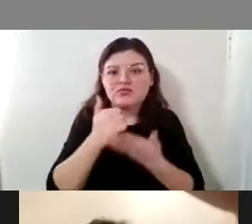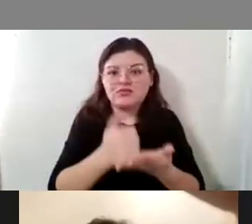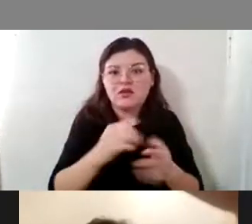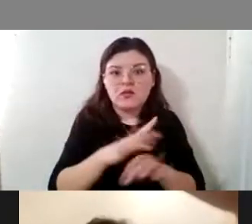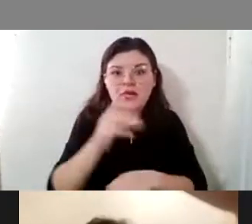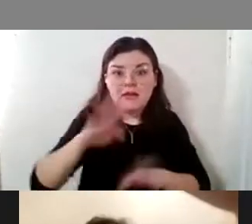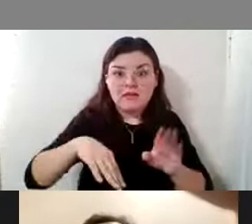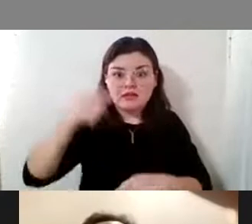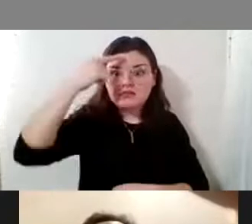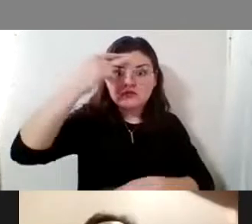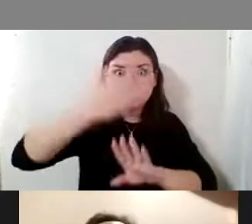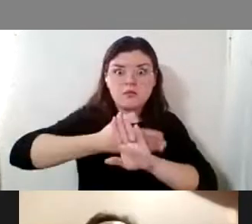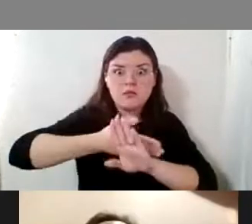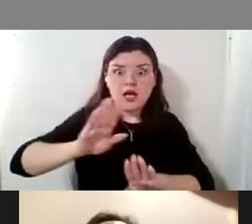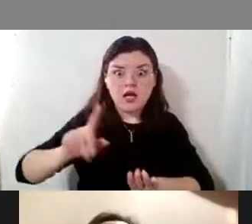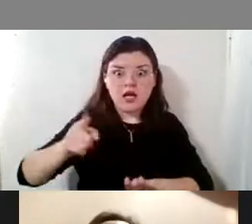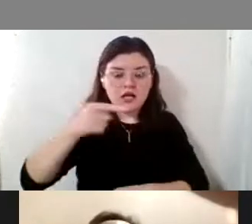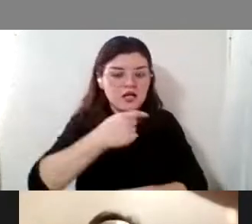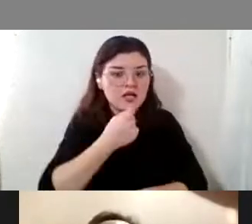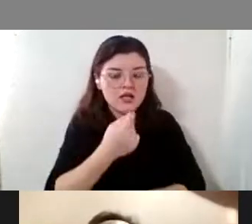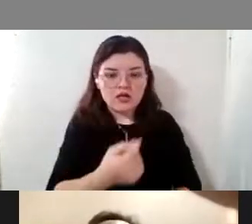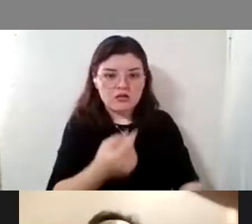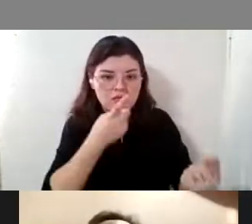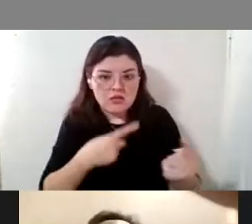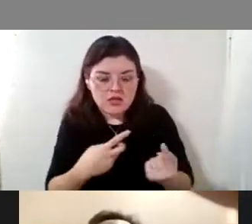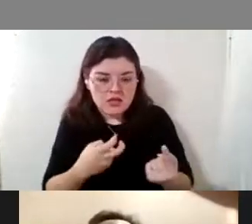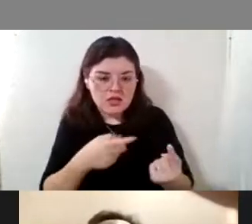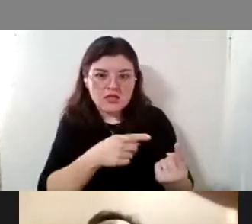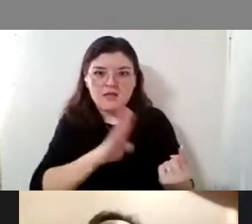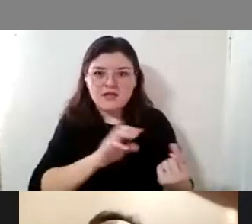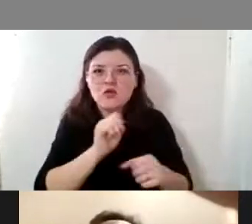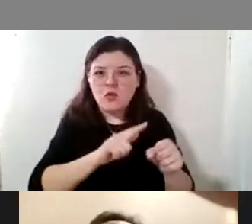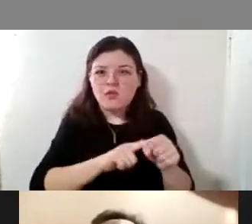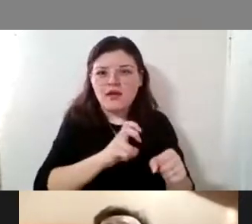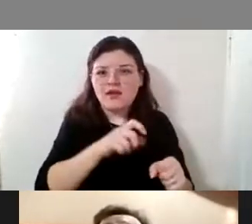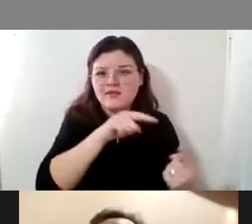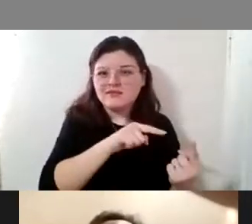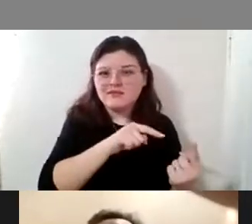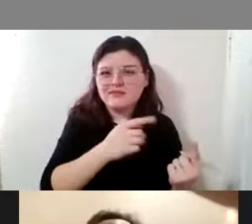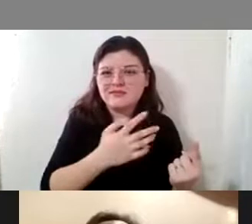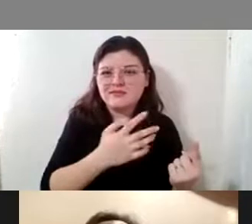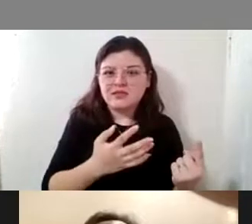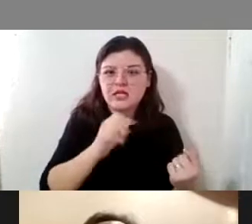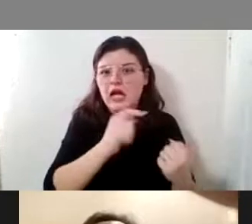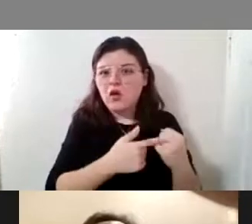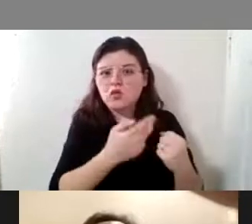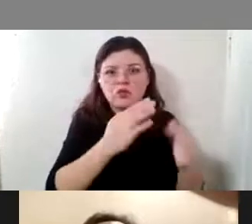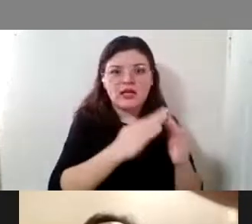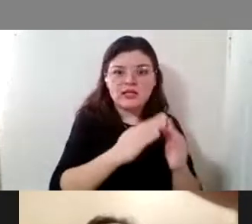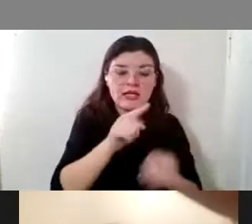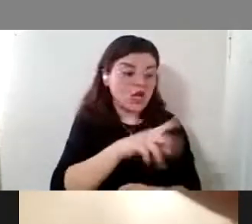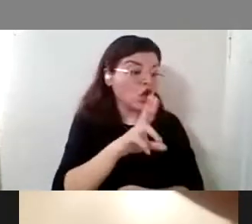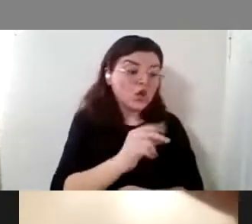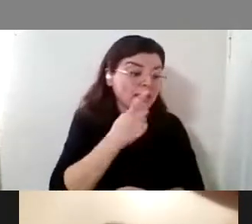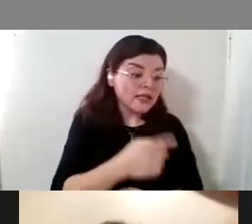blanco, porque hay veces que los niños son muy directos y ellos lo ven como algo normal o algo de que en sus casas no digas, y no esto, y tú no opinas,